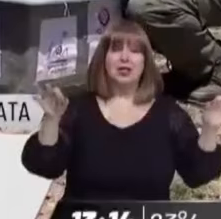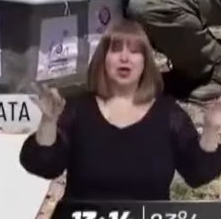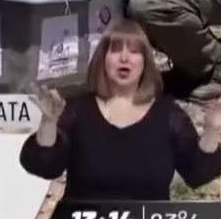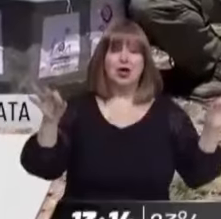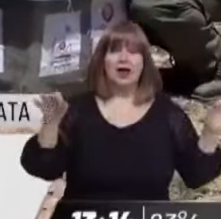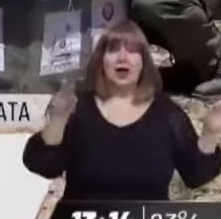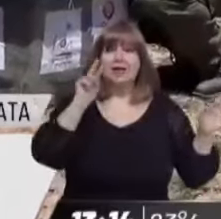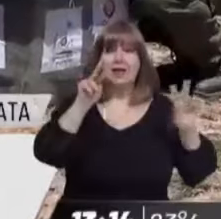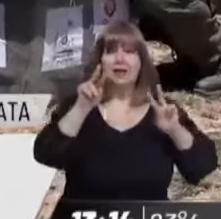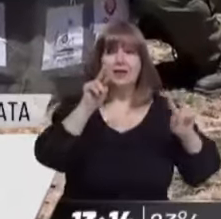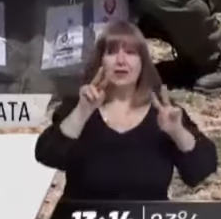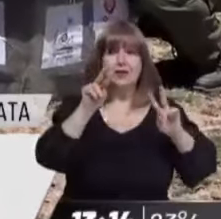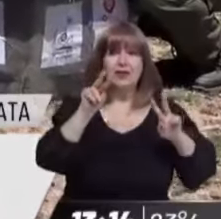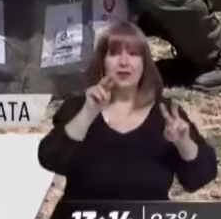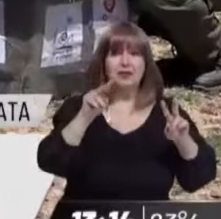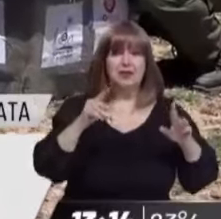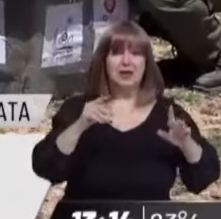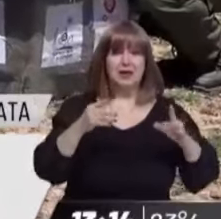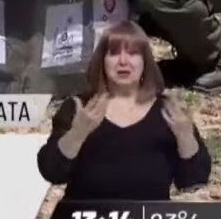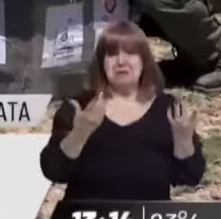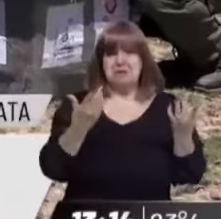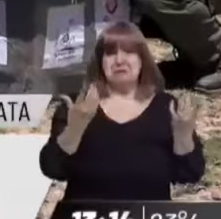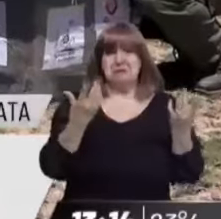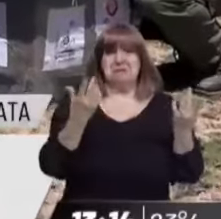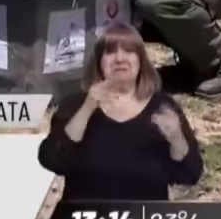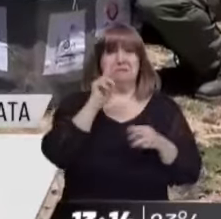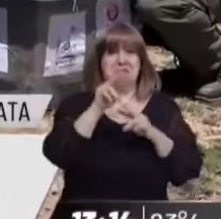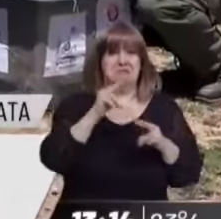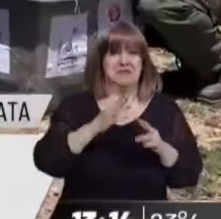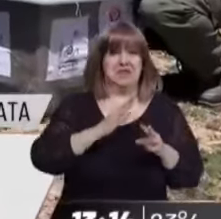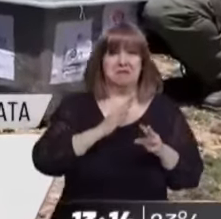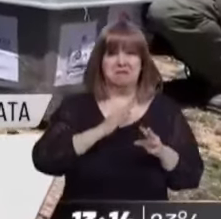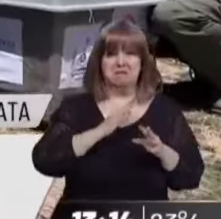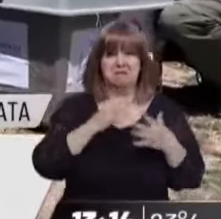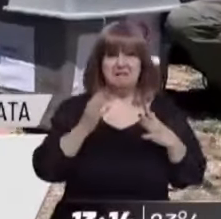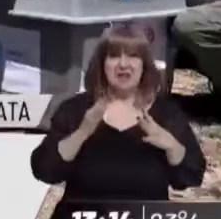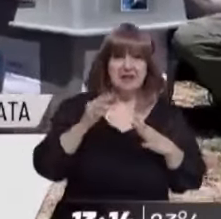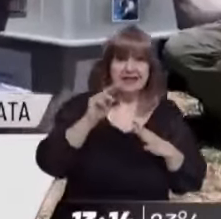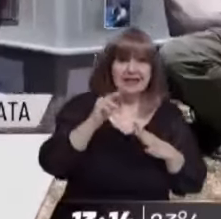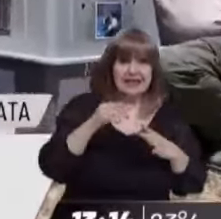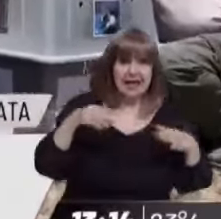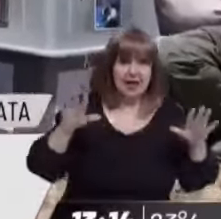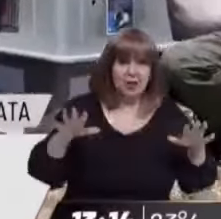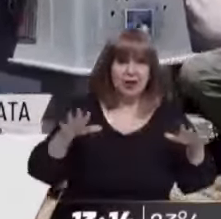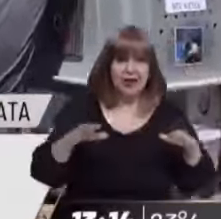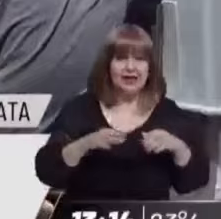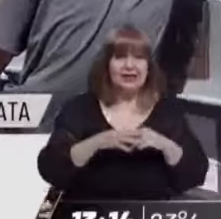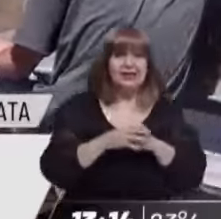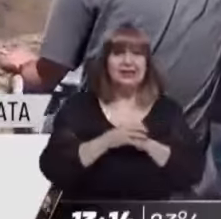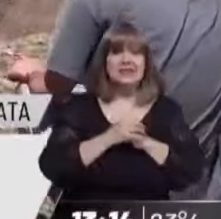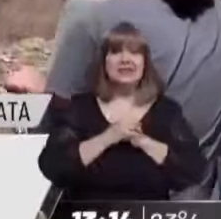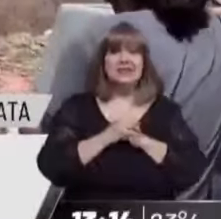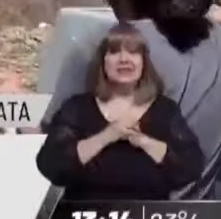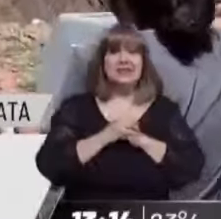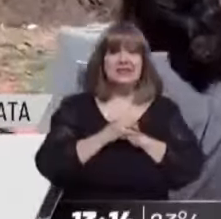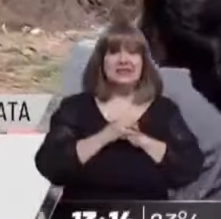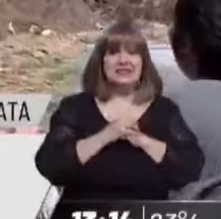Abriendo sus alas. Y ahora con el cuerpo y el héroe, así como está físicamente, hace mucho que no era, va a volar.